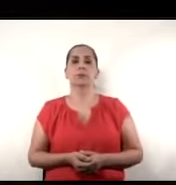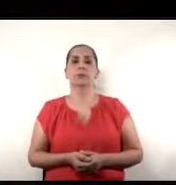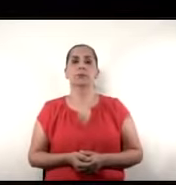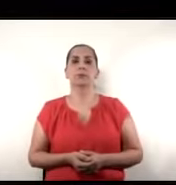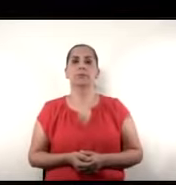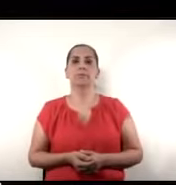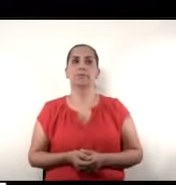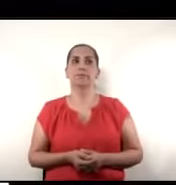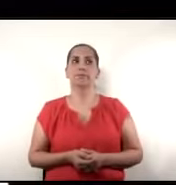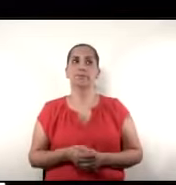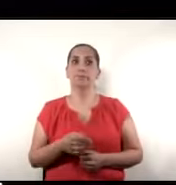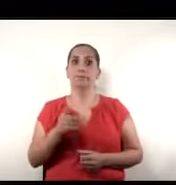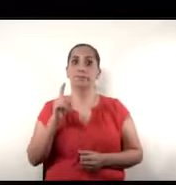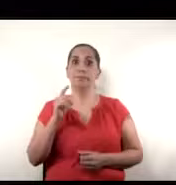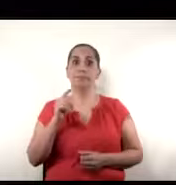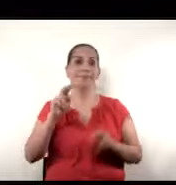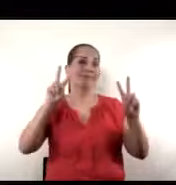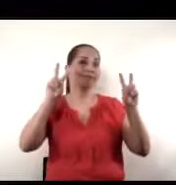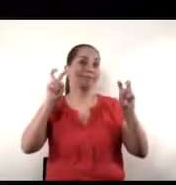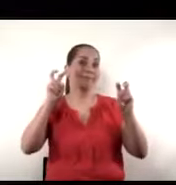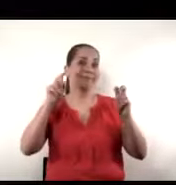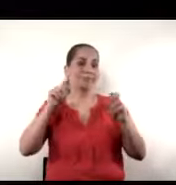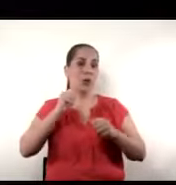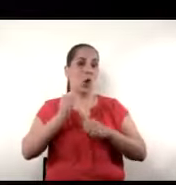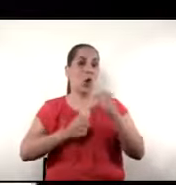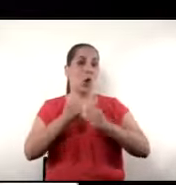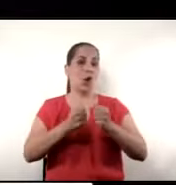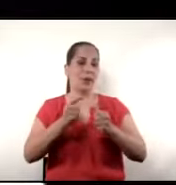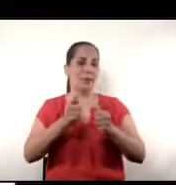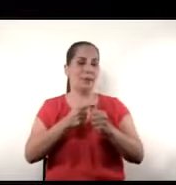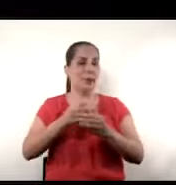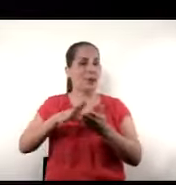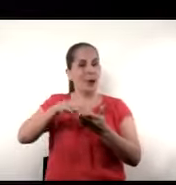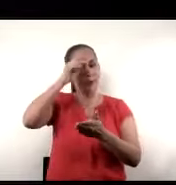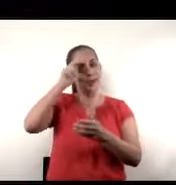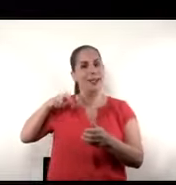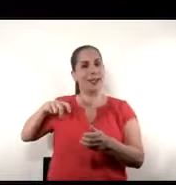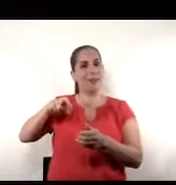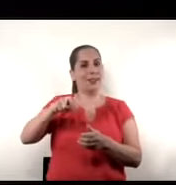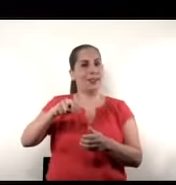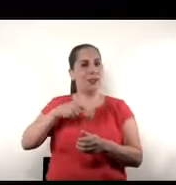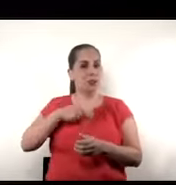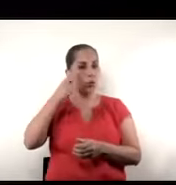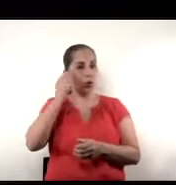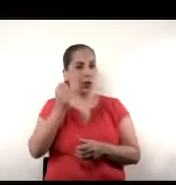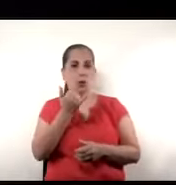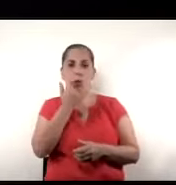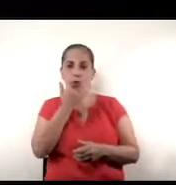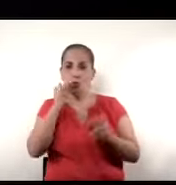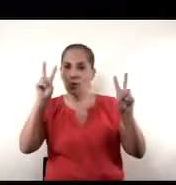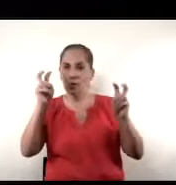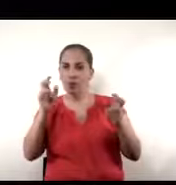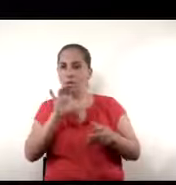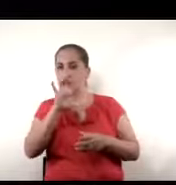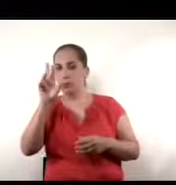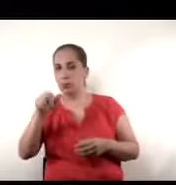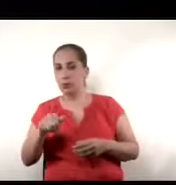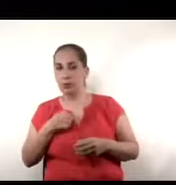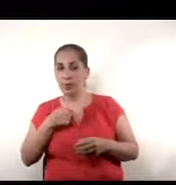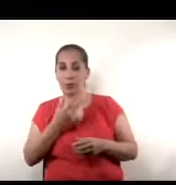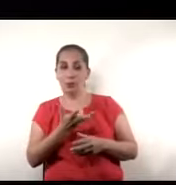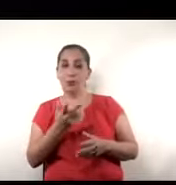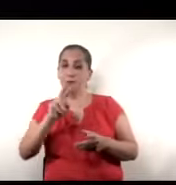Para empezar a correr, primero hay que aprender a caminar. Y para mí, el error que se ha cometido en Costa Rica es que quisimos